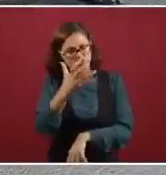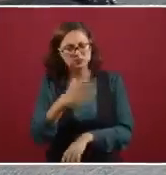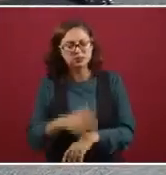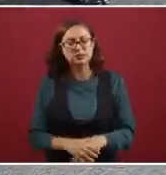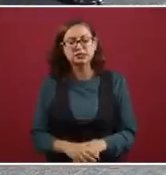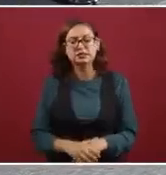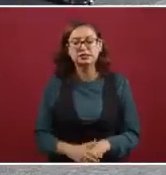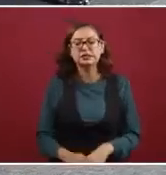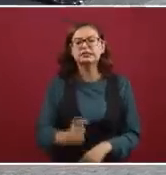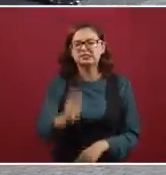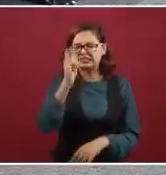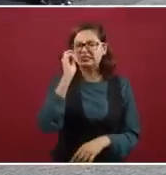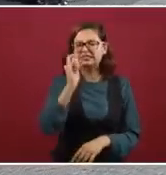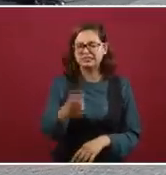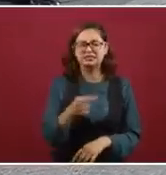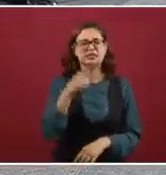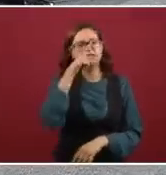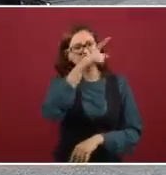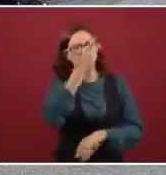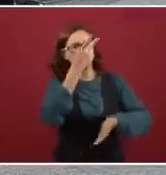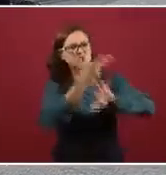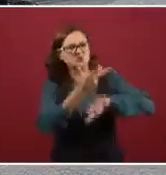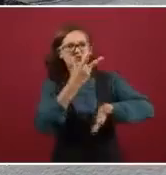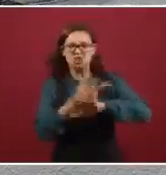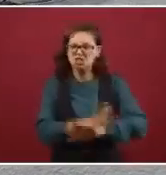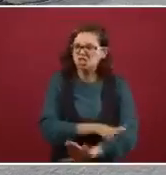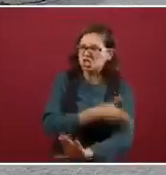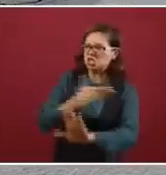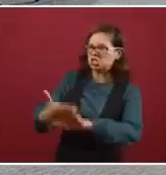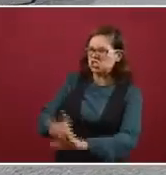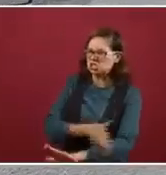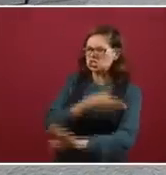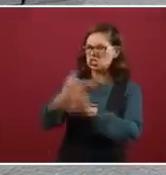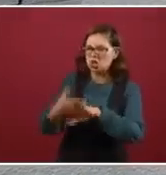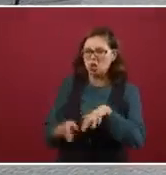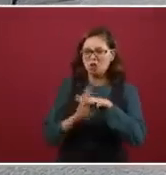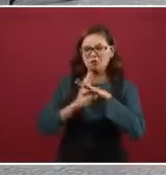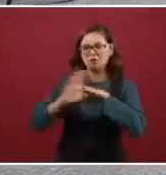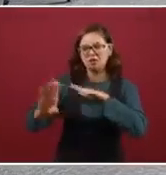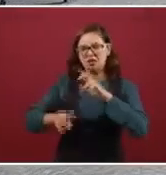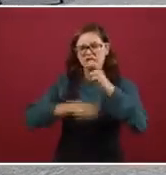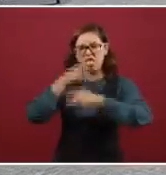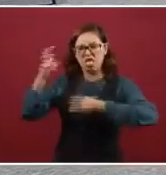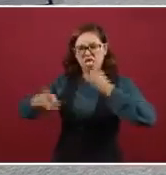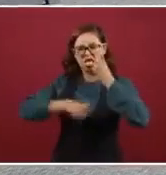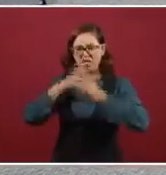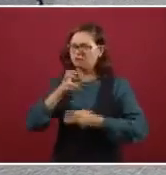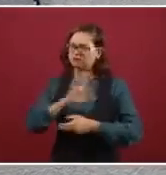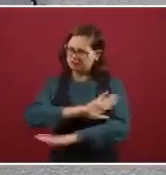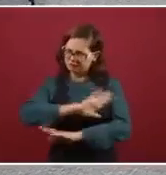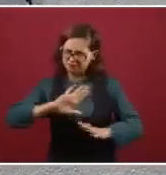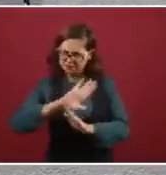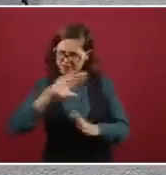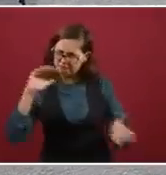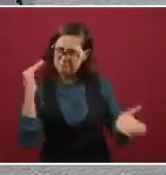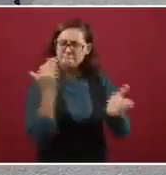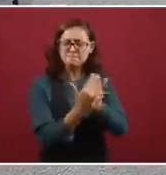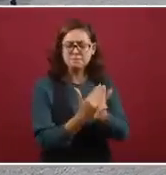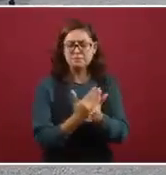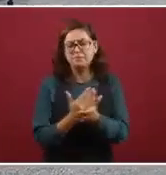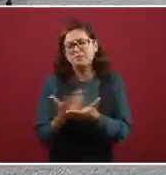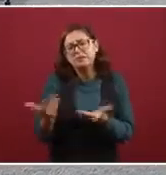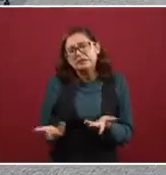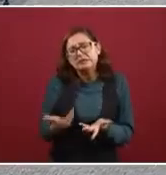Estados Unidos deje su discurso de odio en contra de los migrantes y de los mexicanos? No solo pedirlo en una